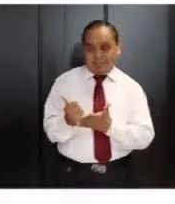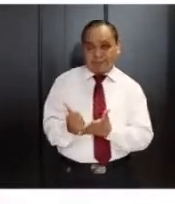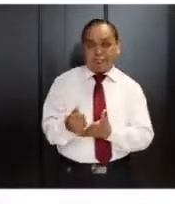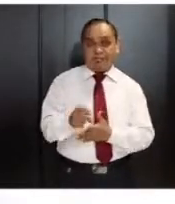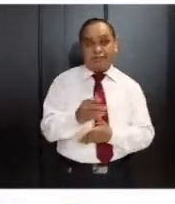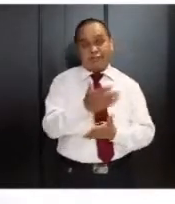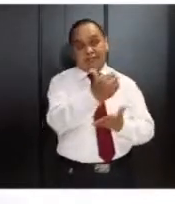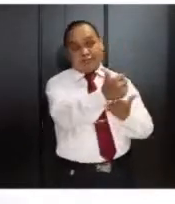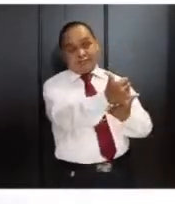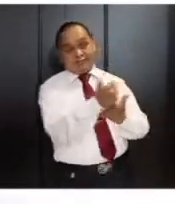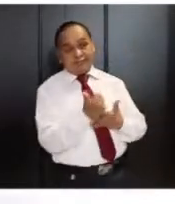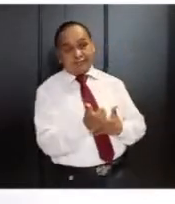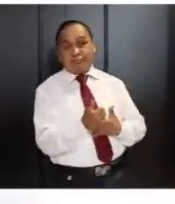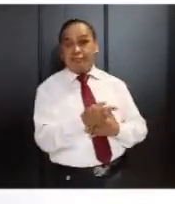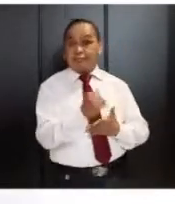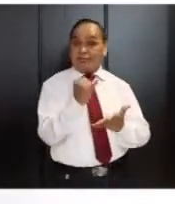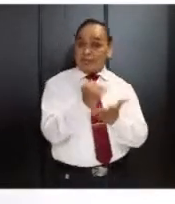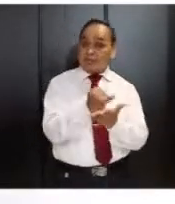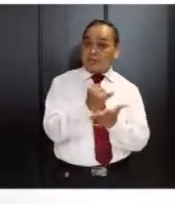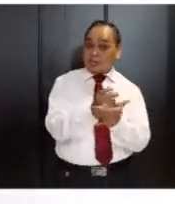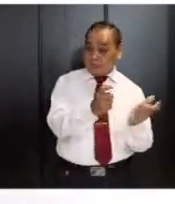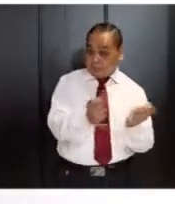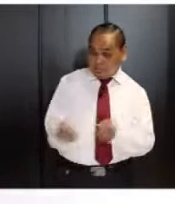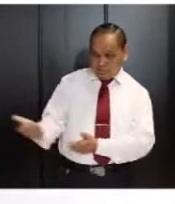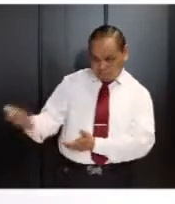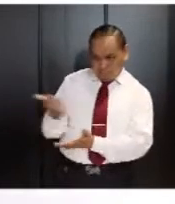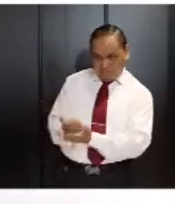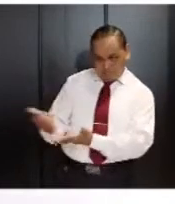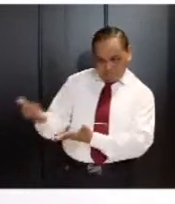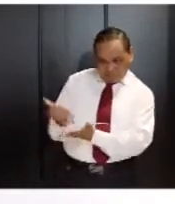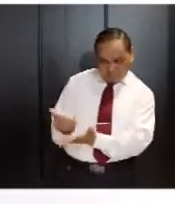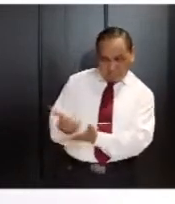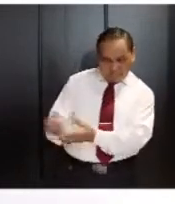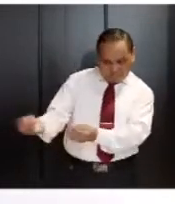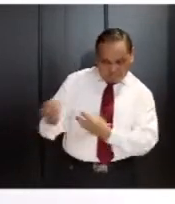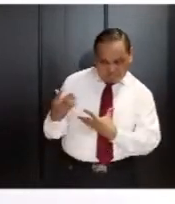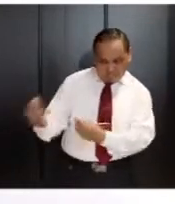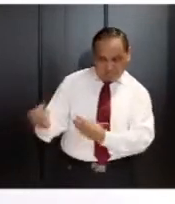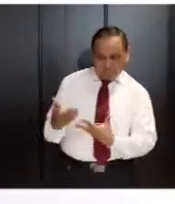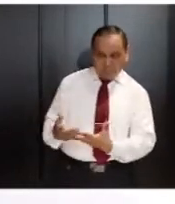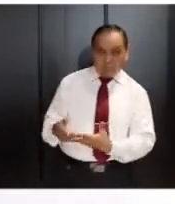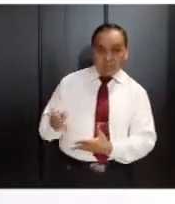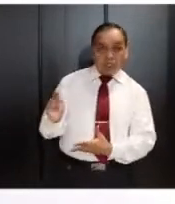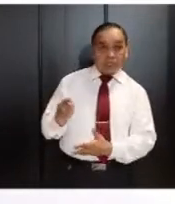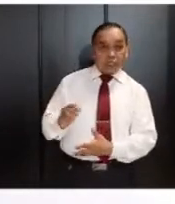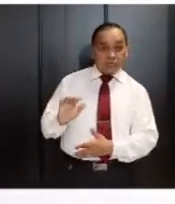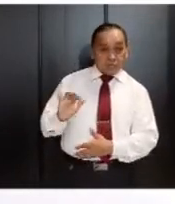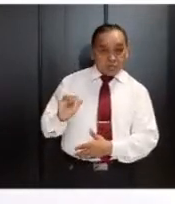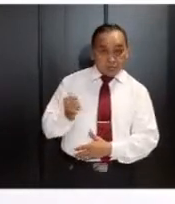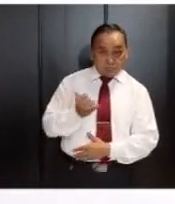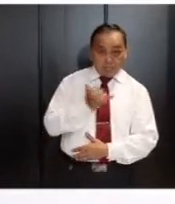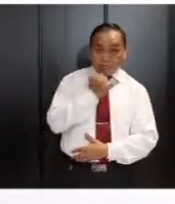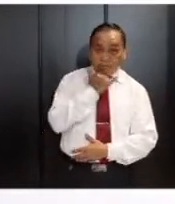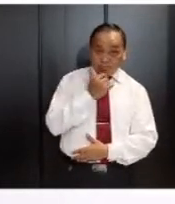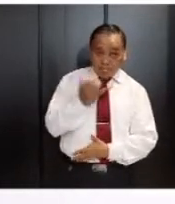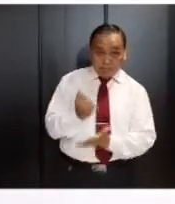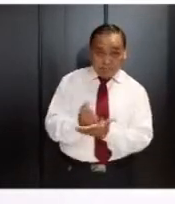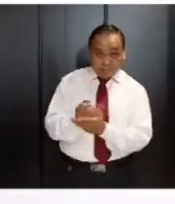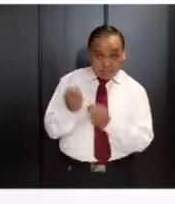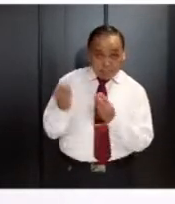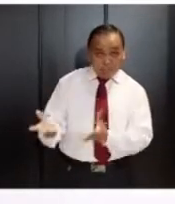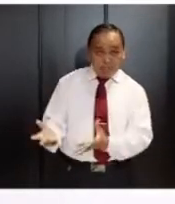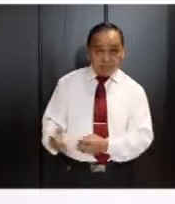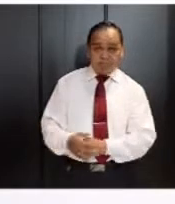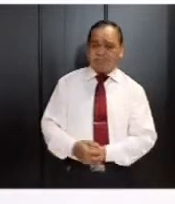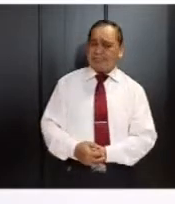de su parte, no cobrándoles los impuestos. No han perdonado ningún cobro. Todo se les ha